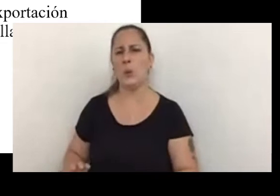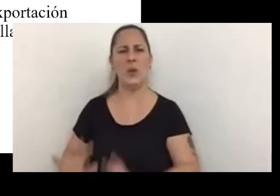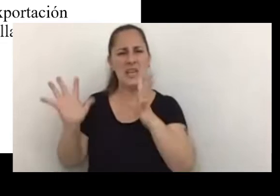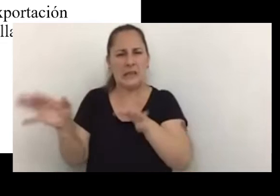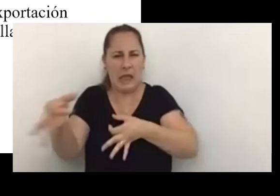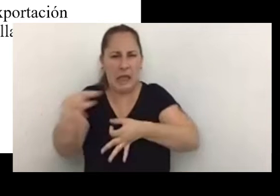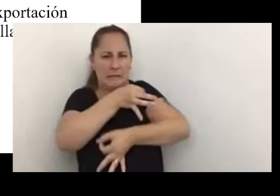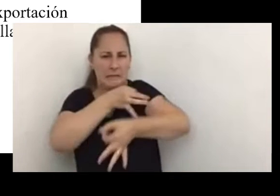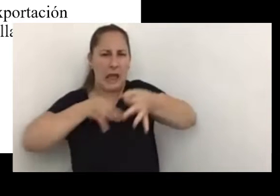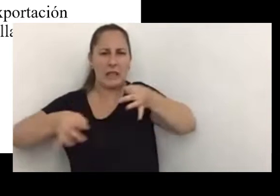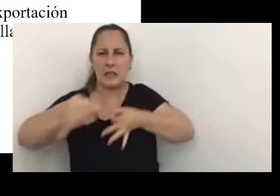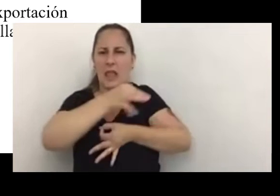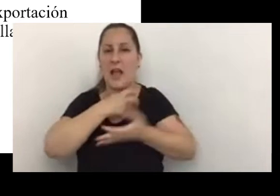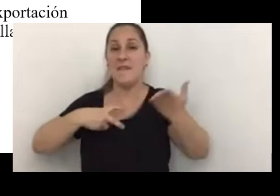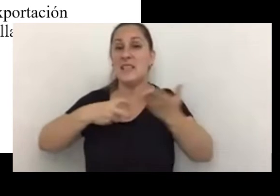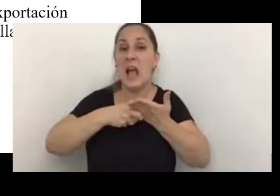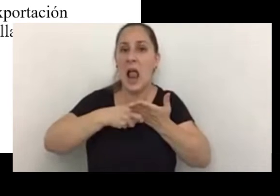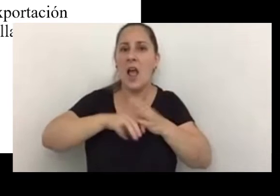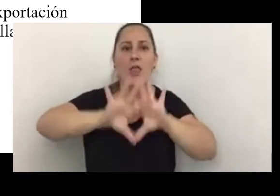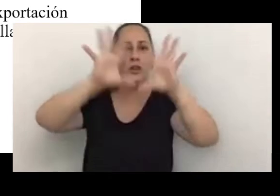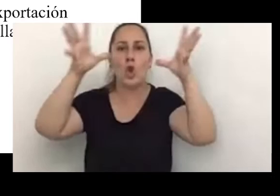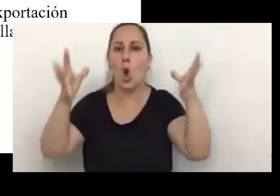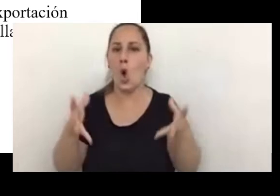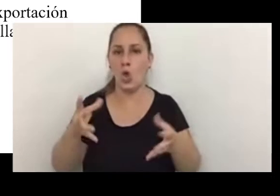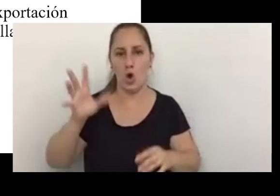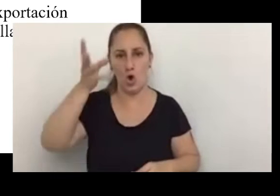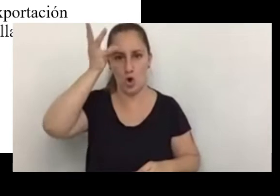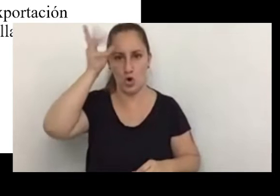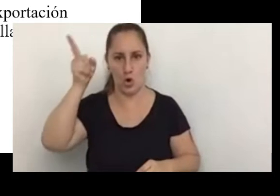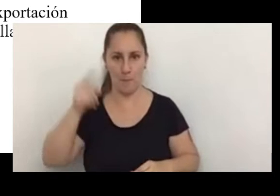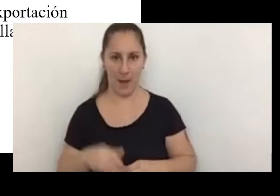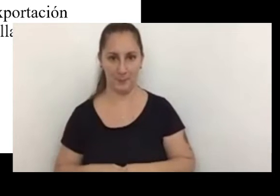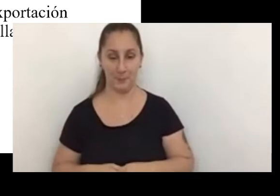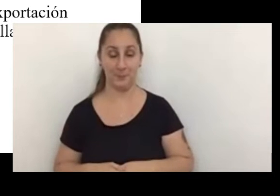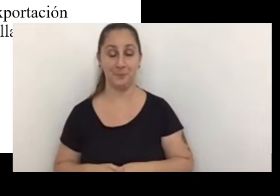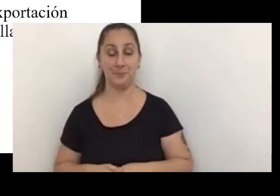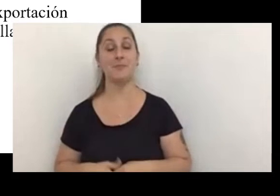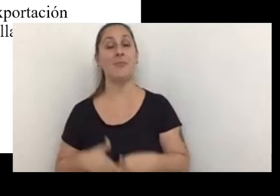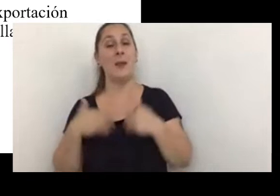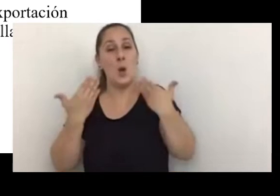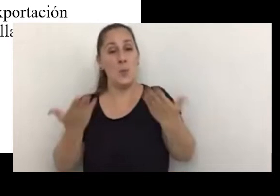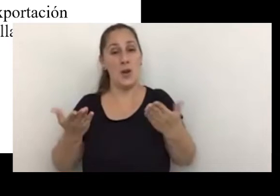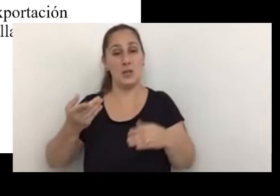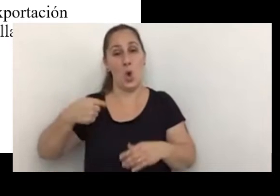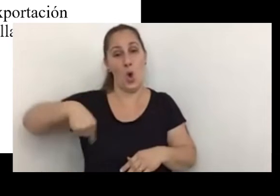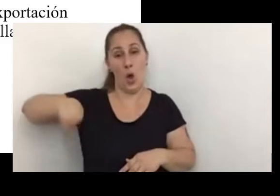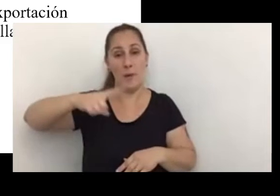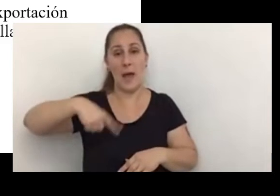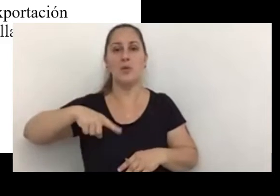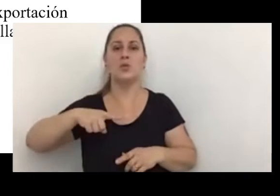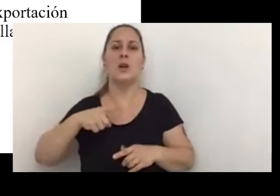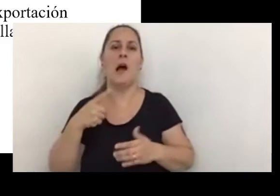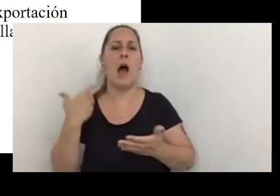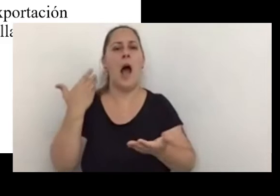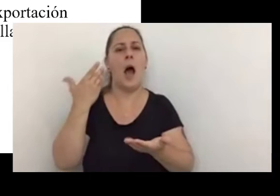fiscal del Imperio Romano. Por ello, cuando hoy hablamos de las aportaciones, nos